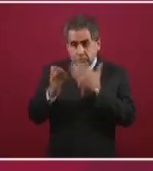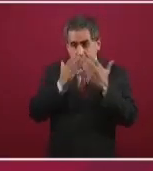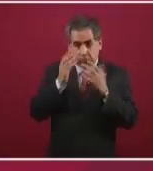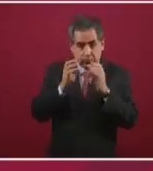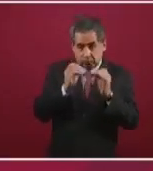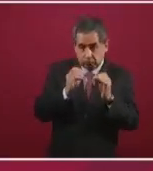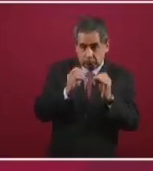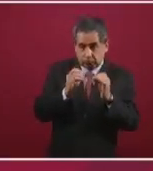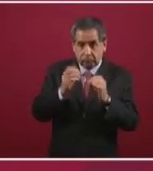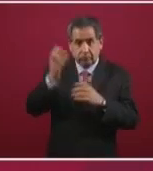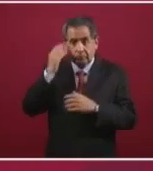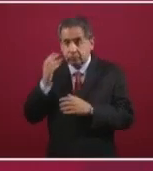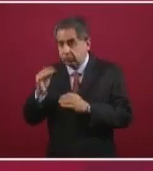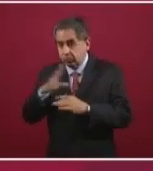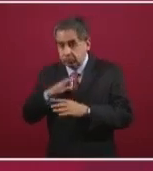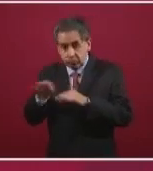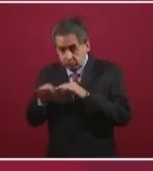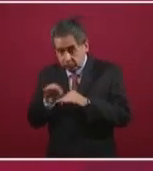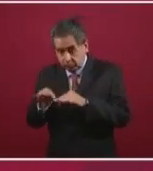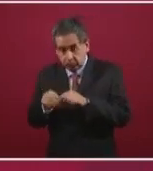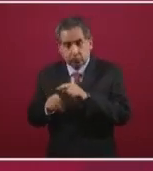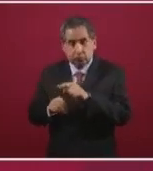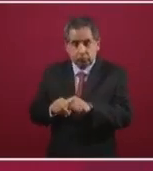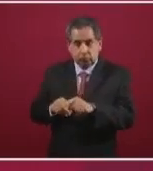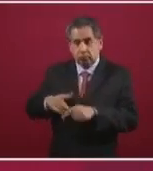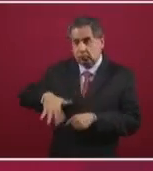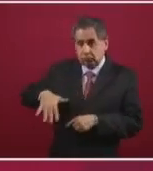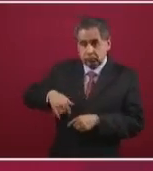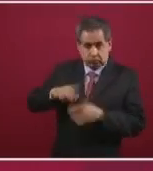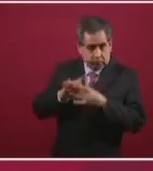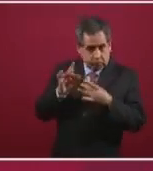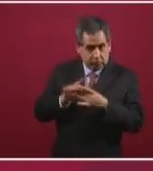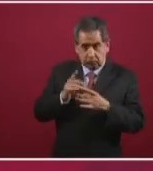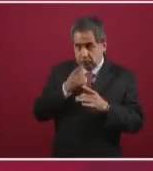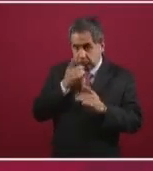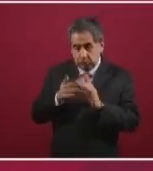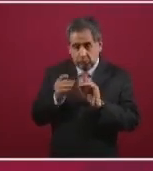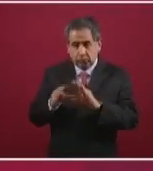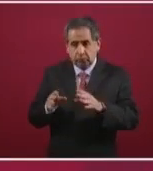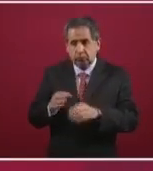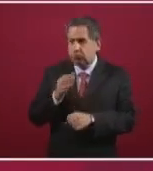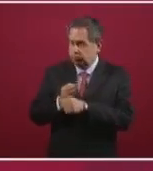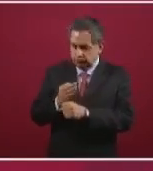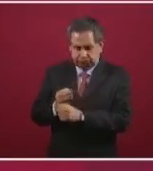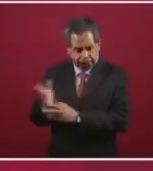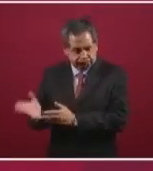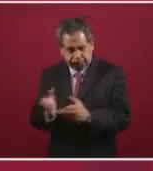estudian y que no tenían empleo, como lo acabo de mencionar, están